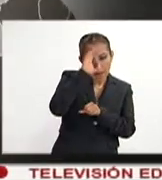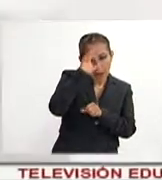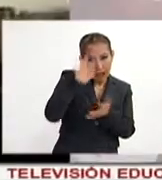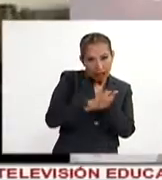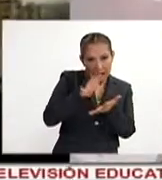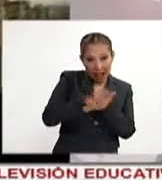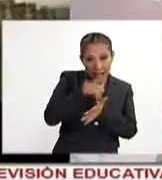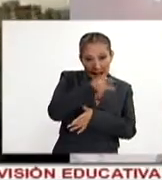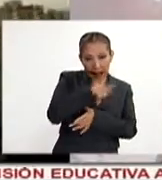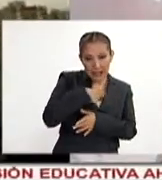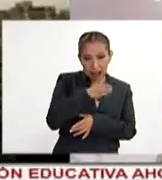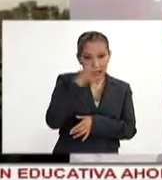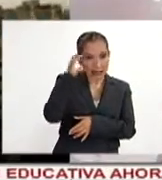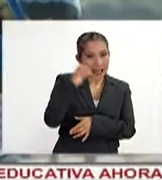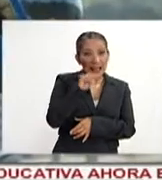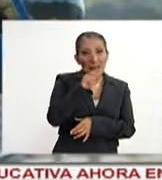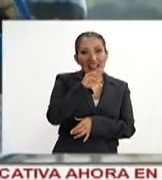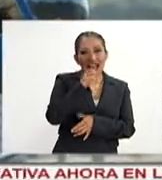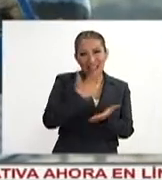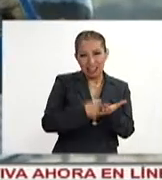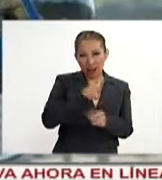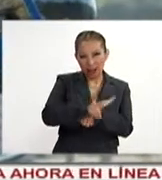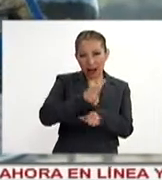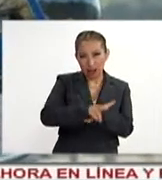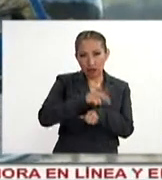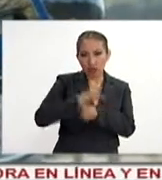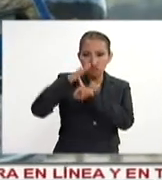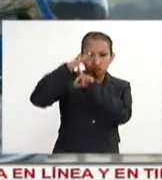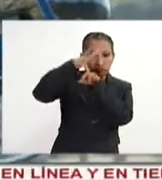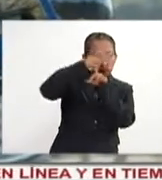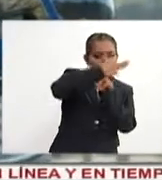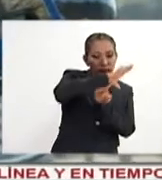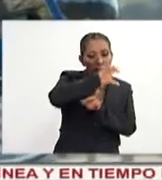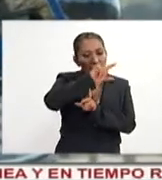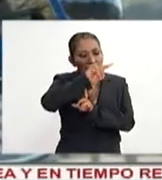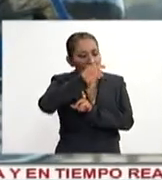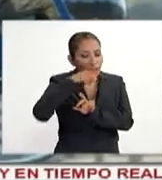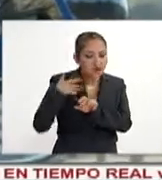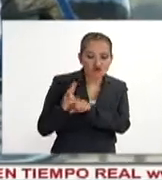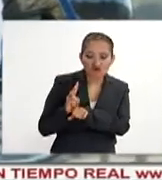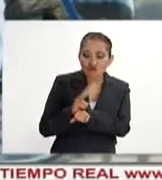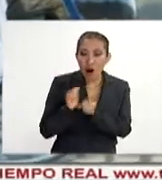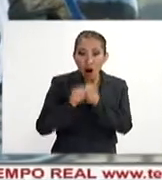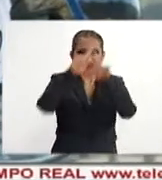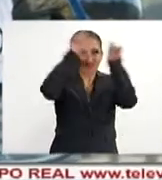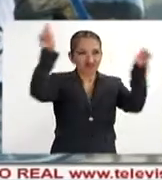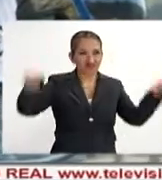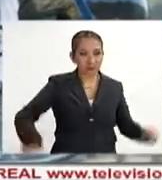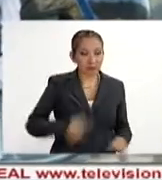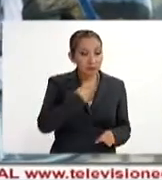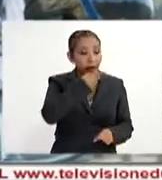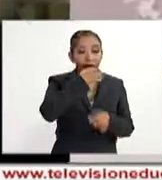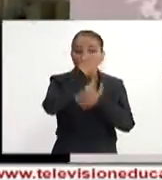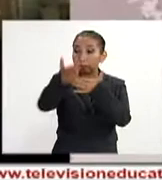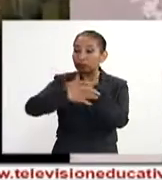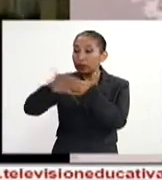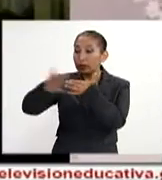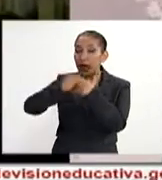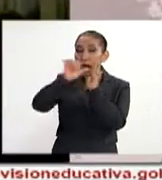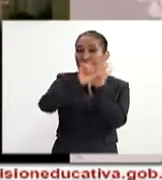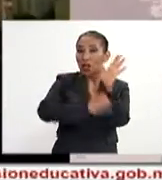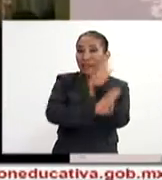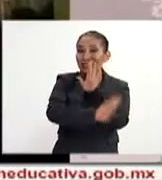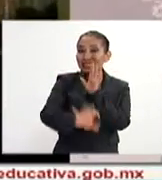Penales y Criminalísticas de Venezuela sobrevoló Caracas en un helicóptero con una pancarta invocando el